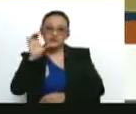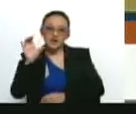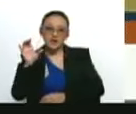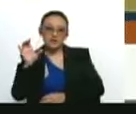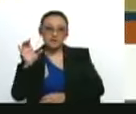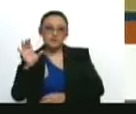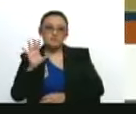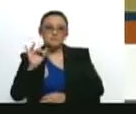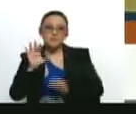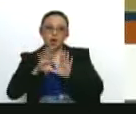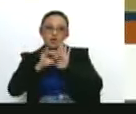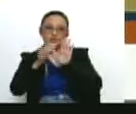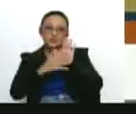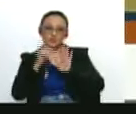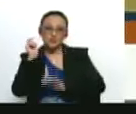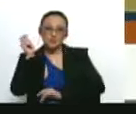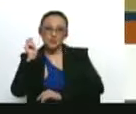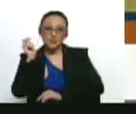la constitución,